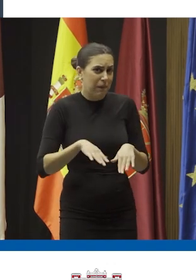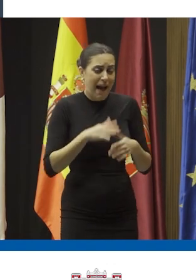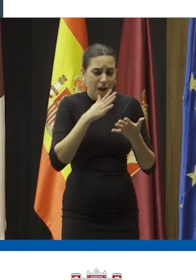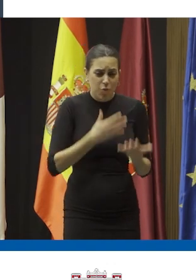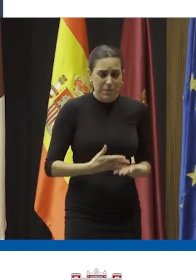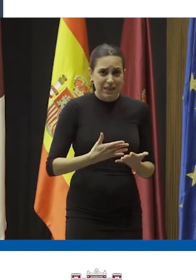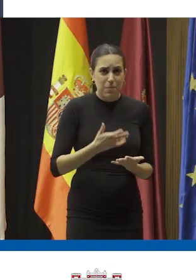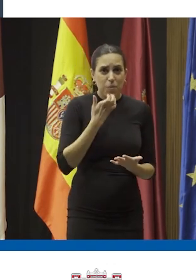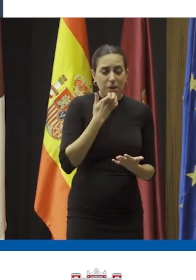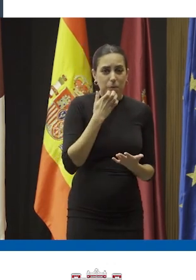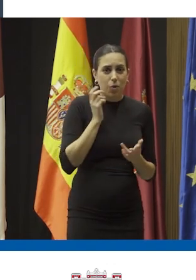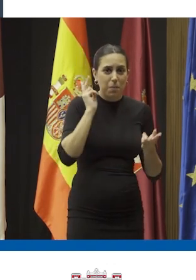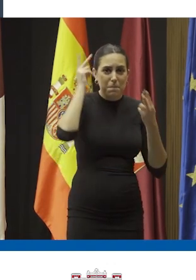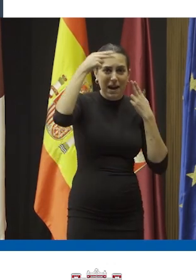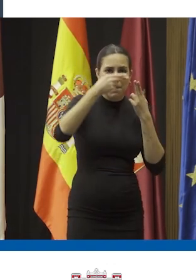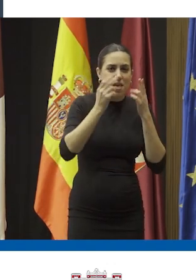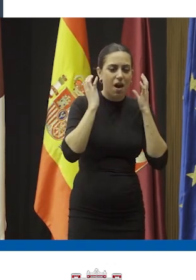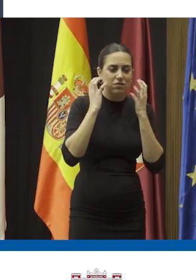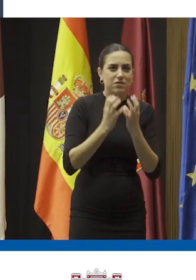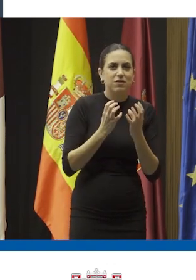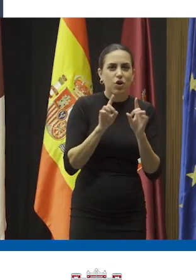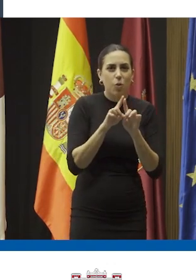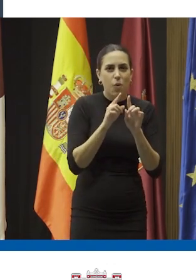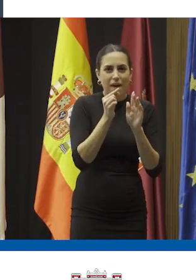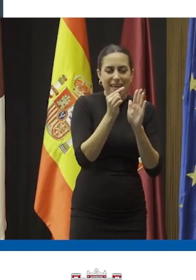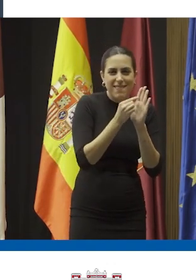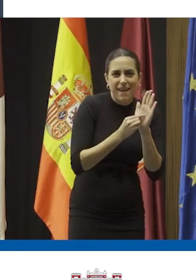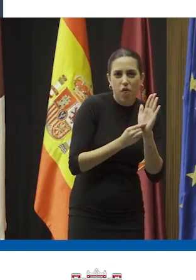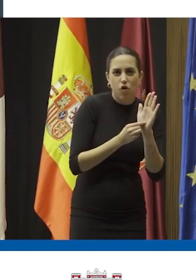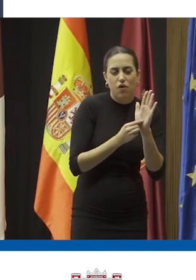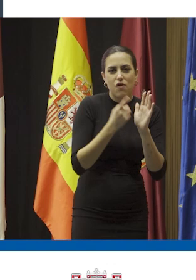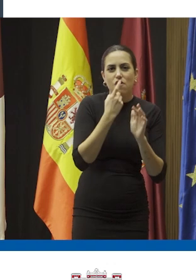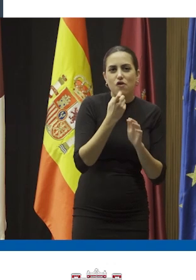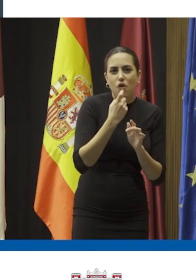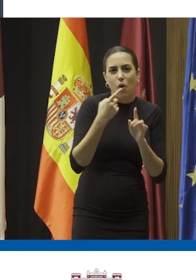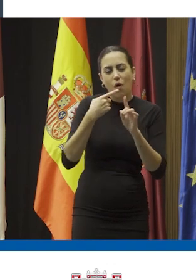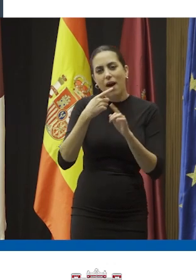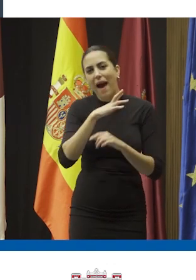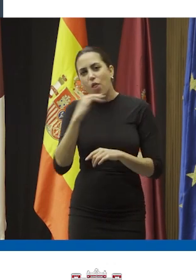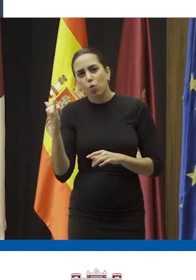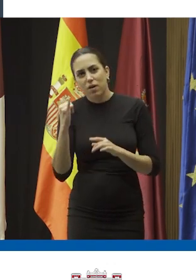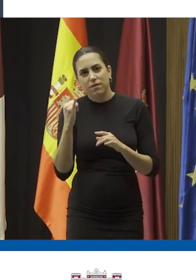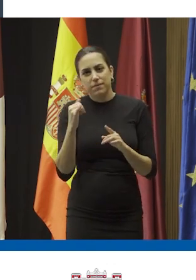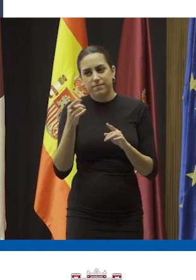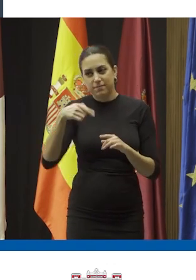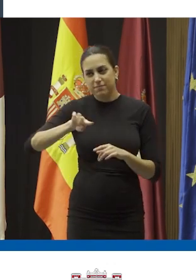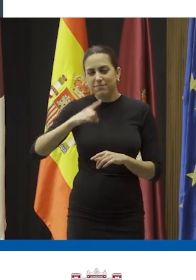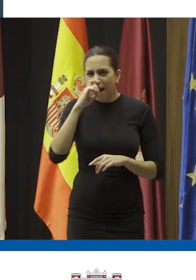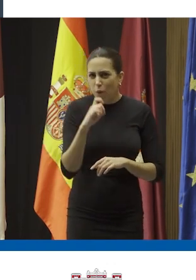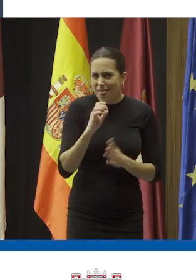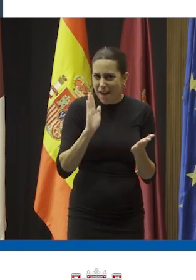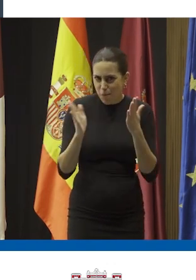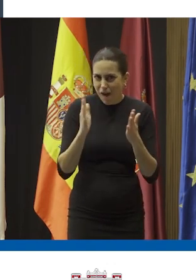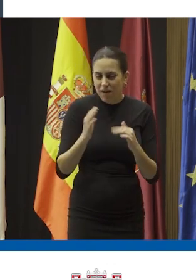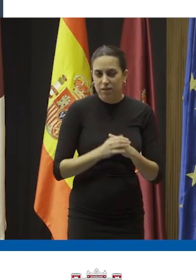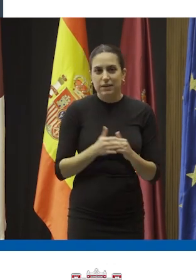actuales hay una especie como de indicador que tiene franjas rojas y azules? ¿Lo recuerdan de alguna forma?